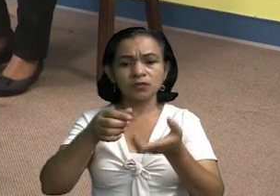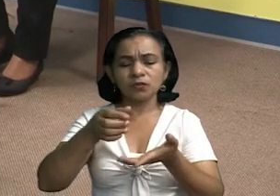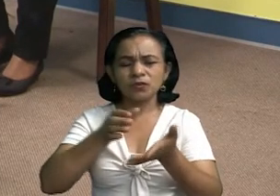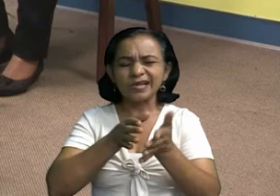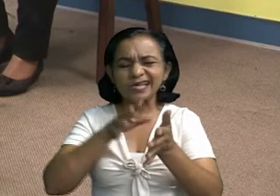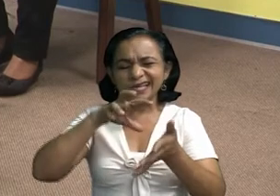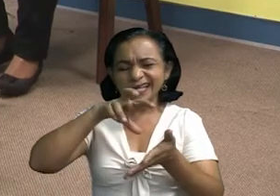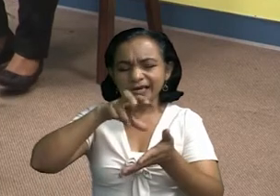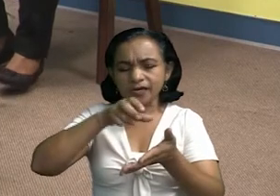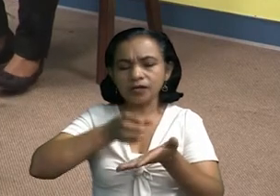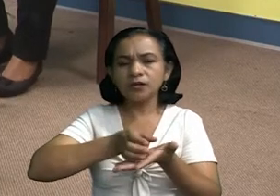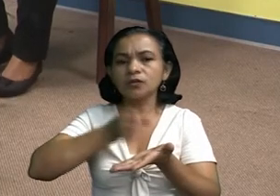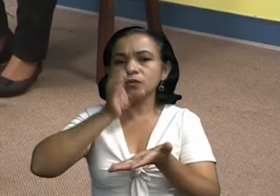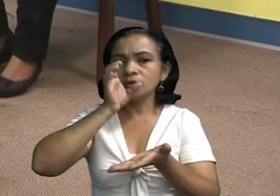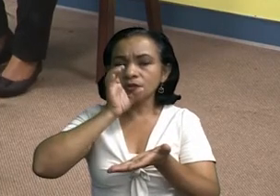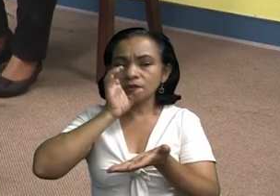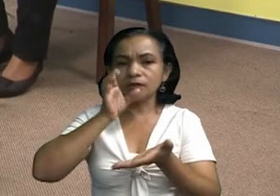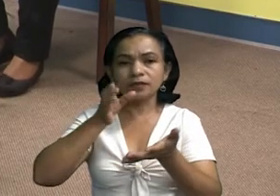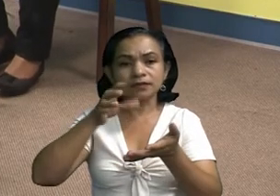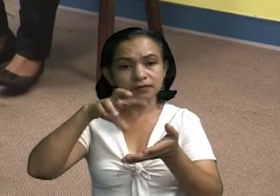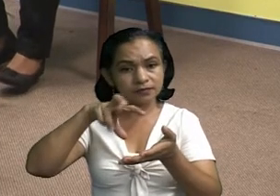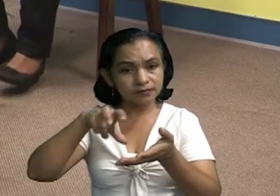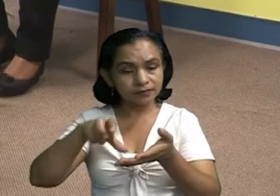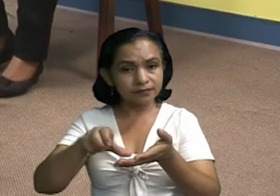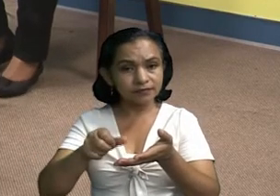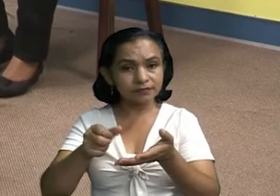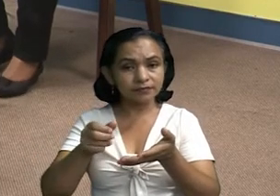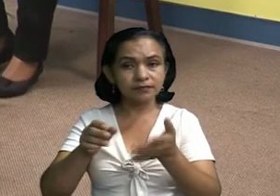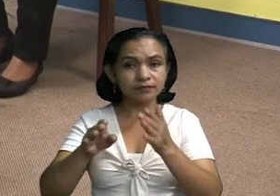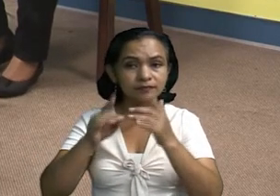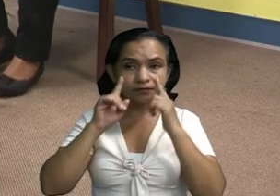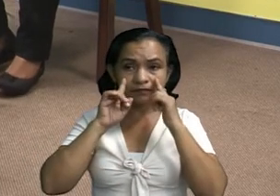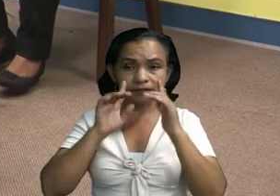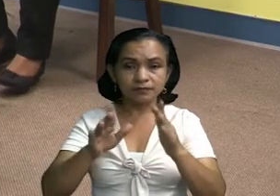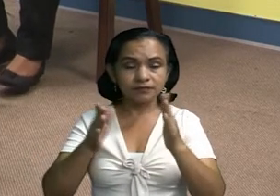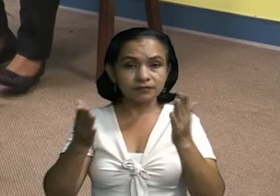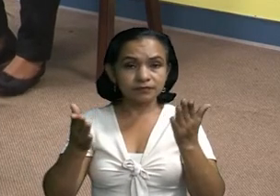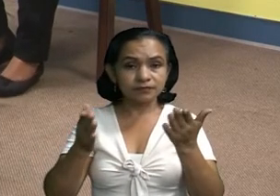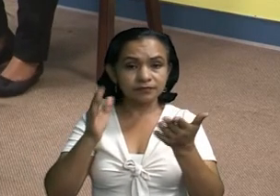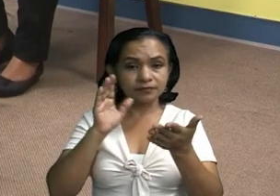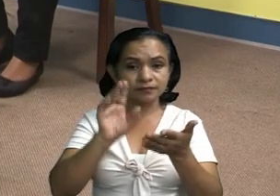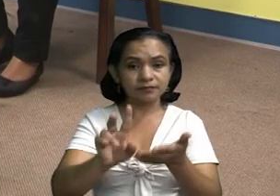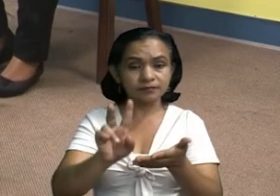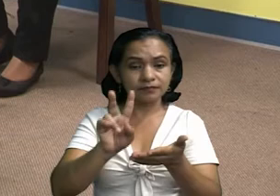limón, un juguito de naranja, eso también previene. Bueno, la vitamina C,